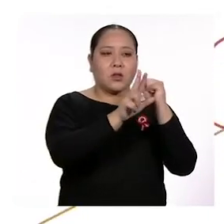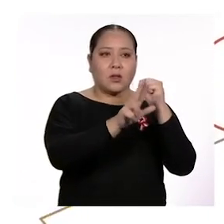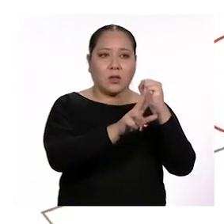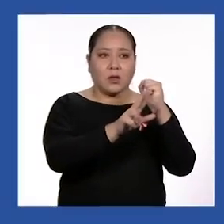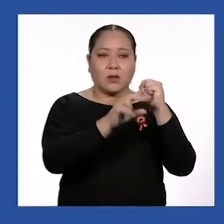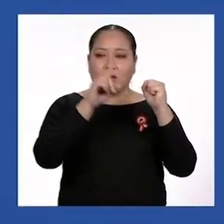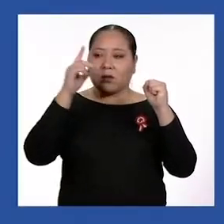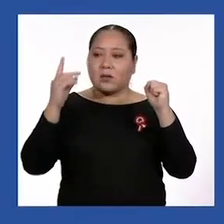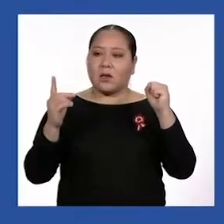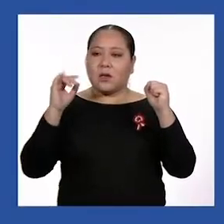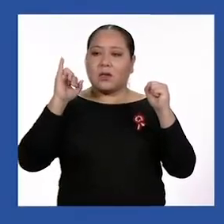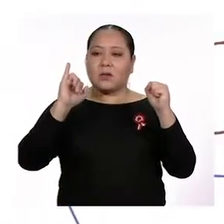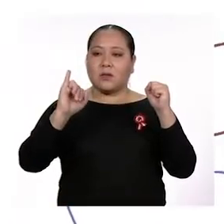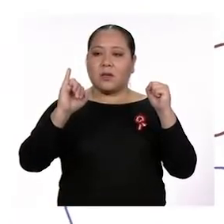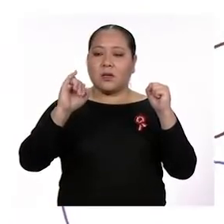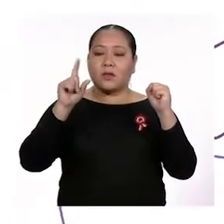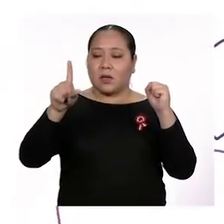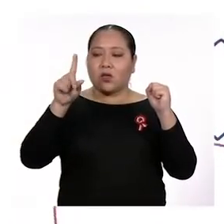145.